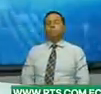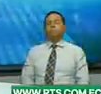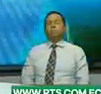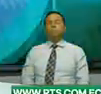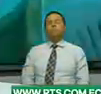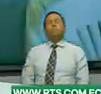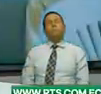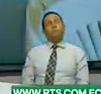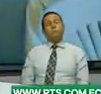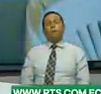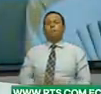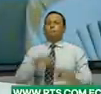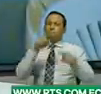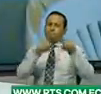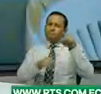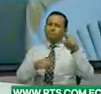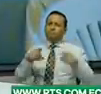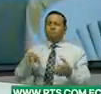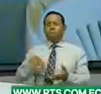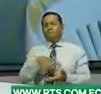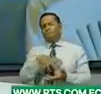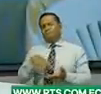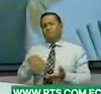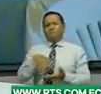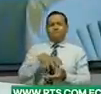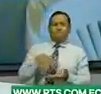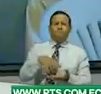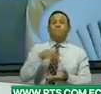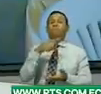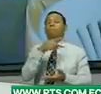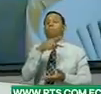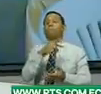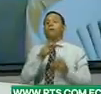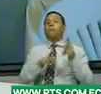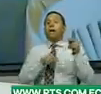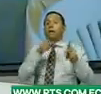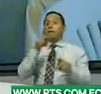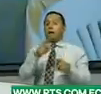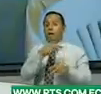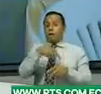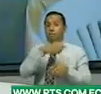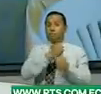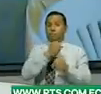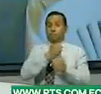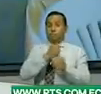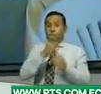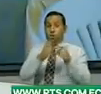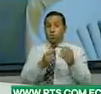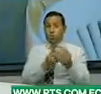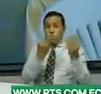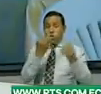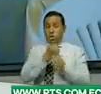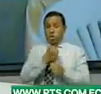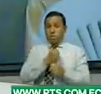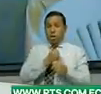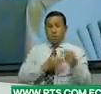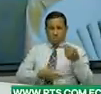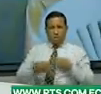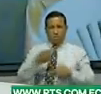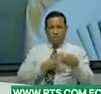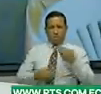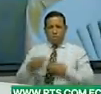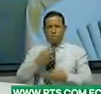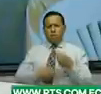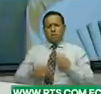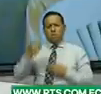Con cierta incertidumbre, comerciantes del Cantón Playas esperan el feriado de carnaval, pues aseguran no tener muchas expectativas por las